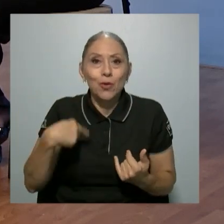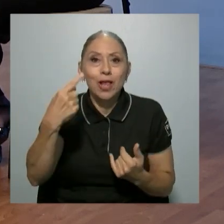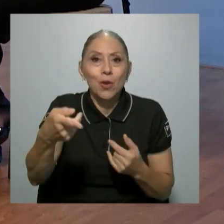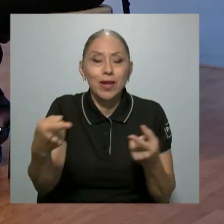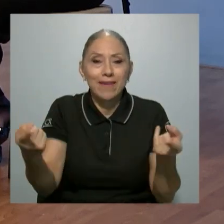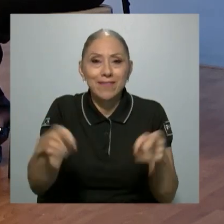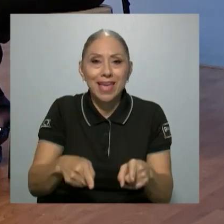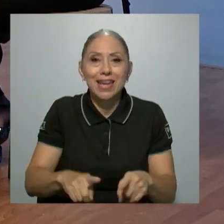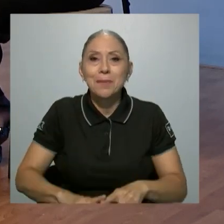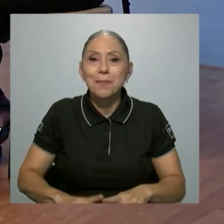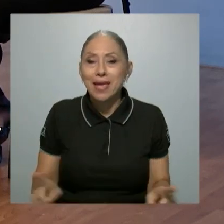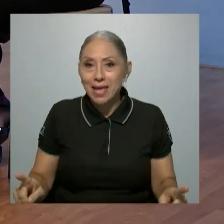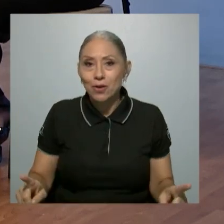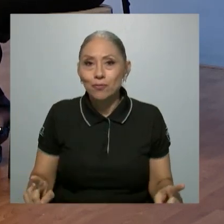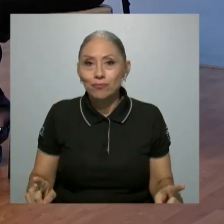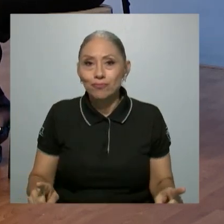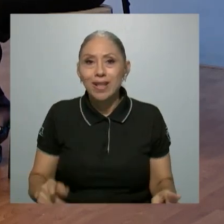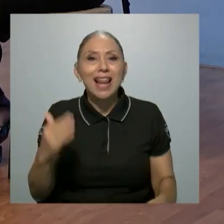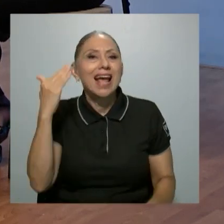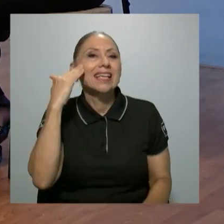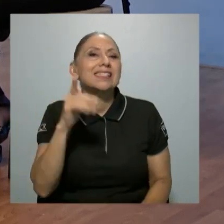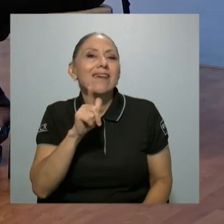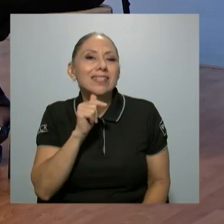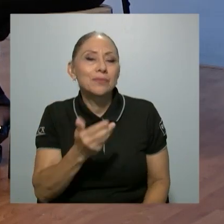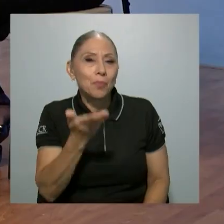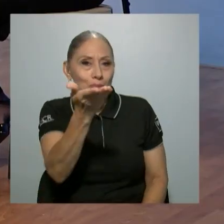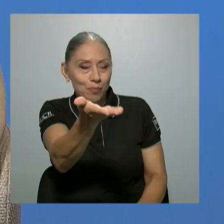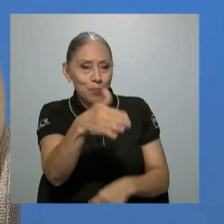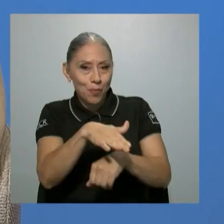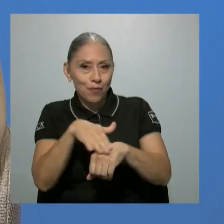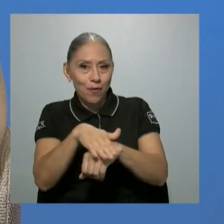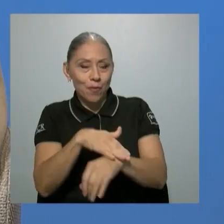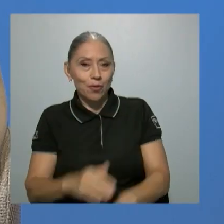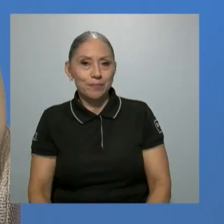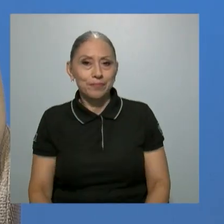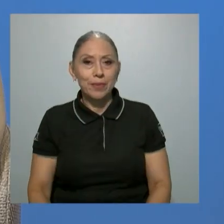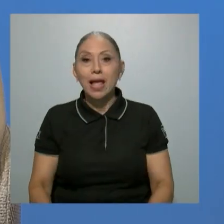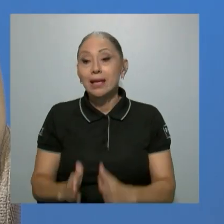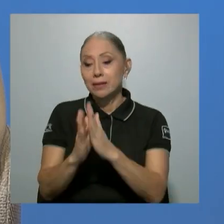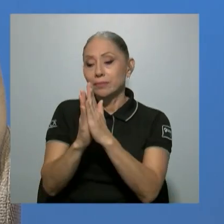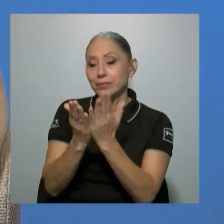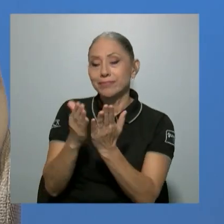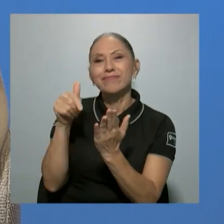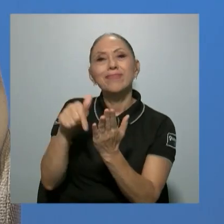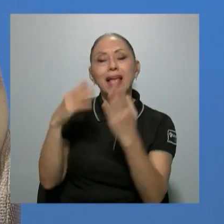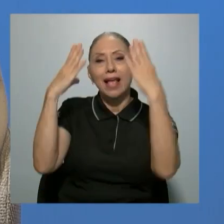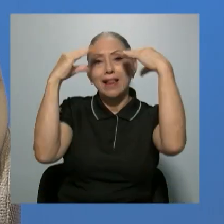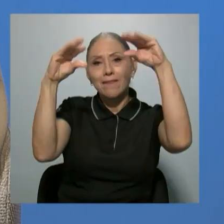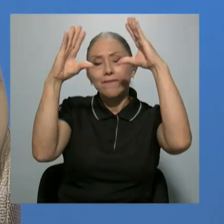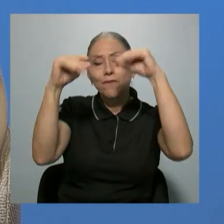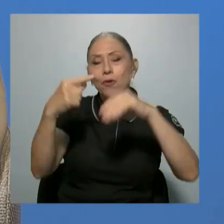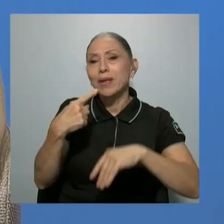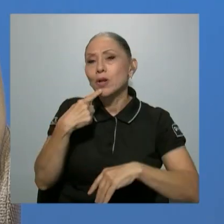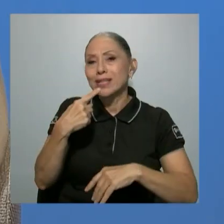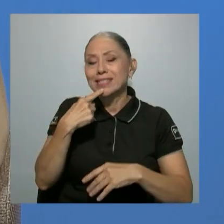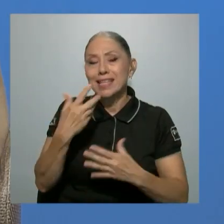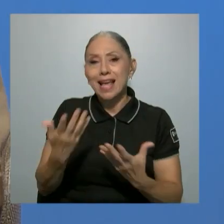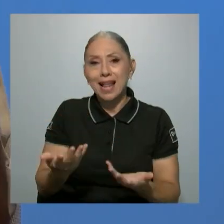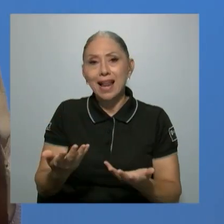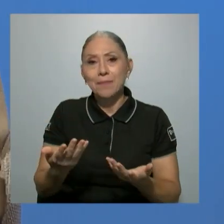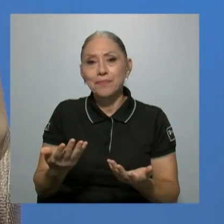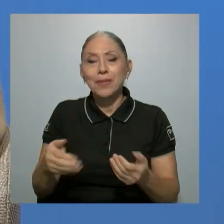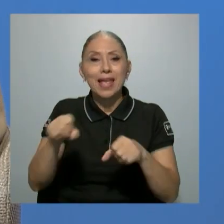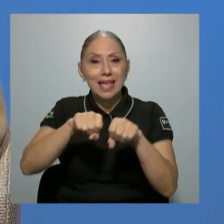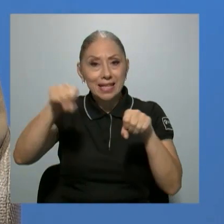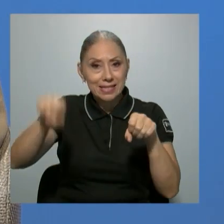pero la que sabe es Natalia. Por favor, doña Natalia. Sí, el informe lo que señala es que el